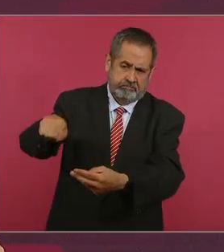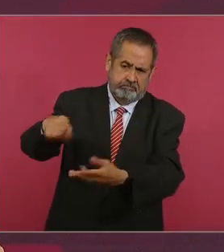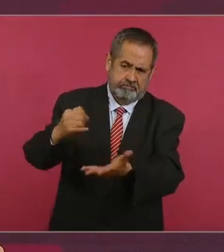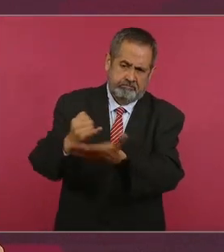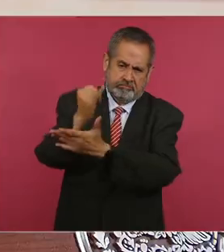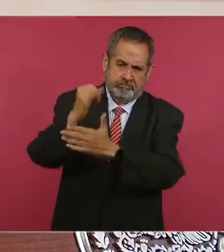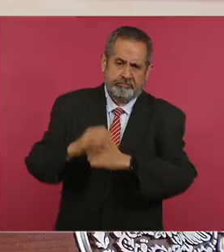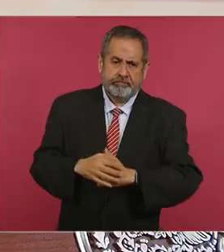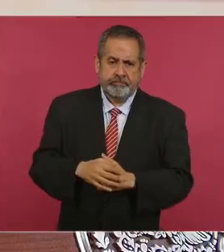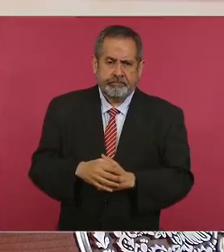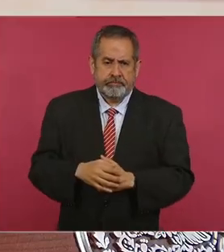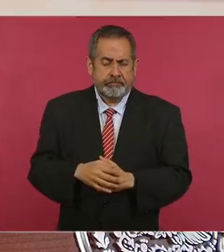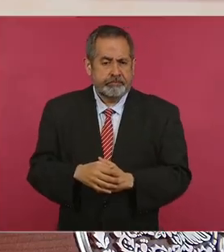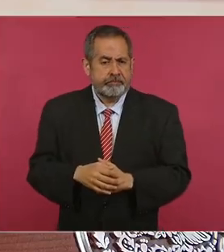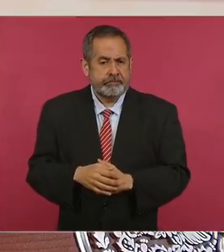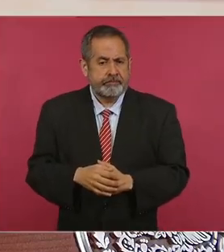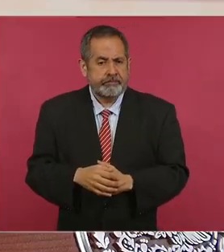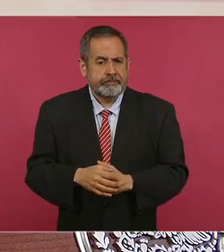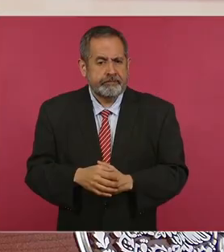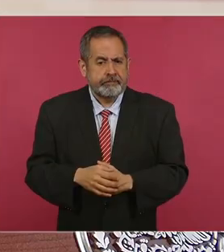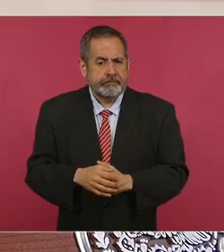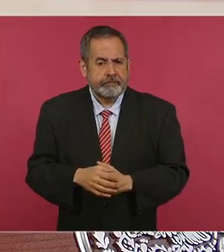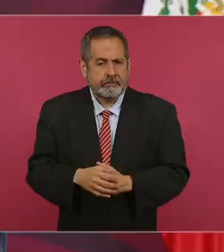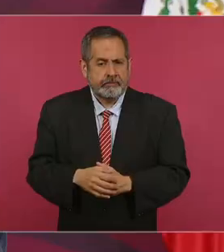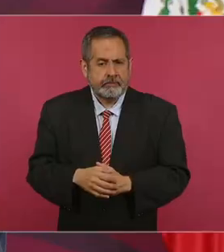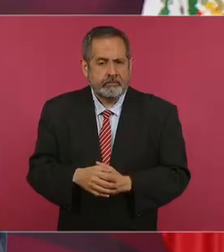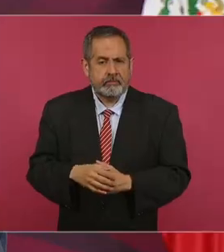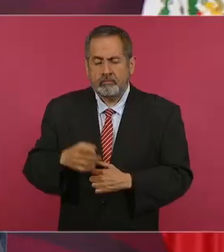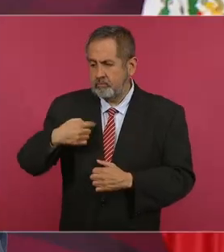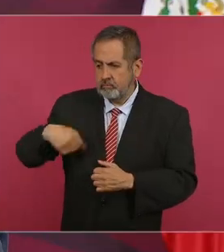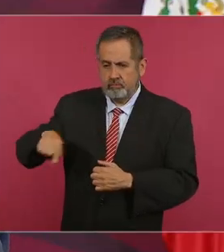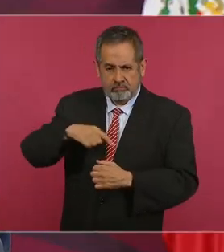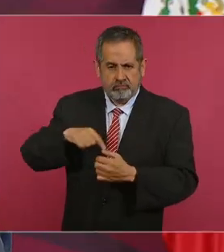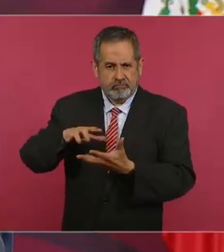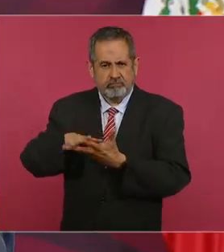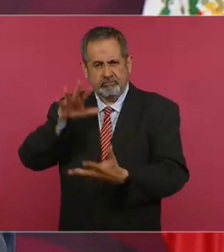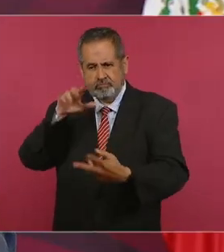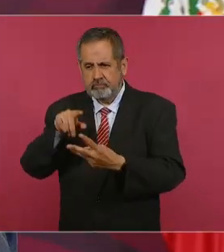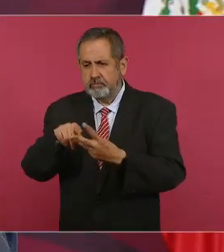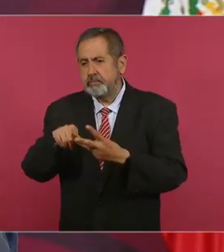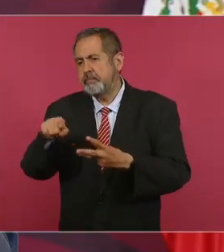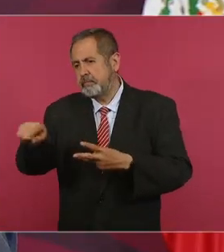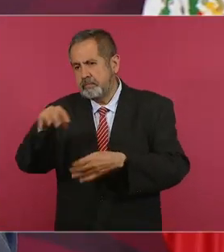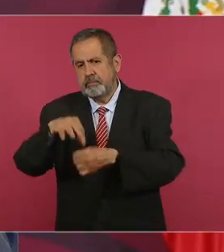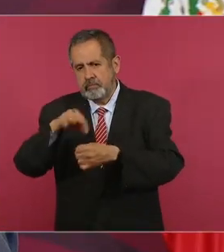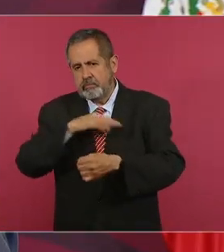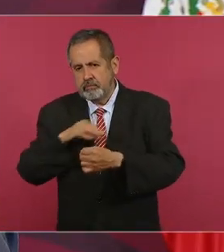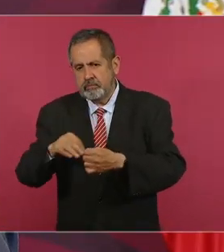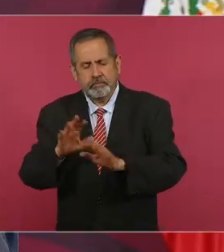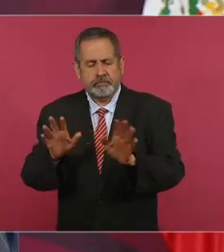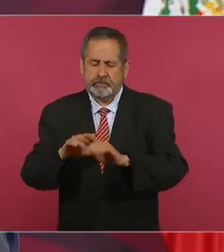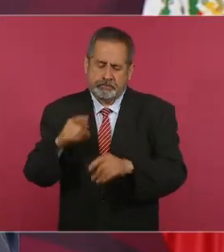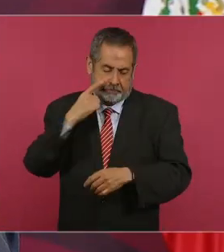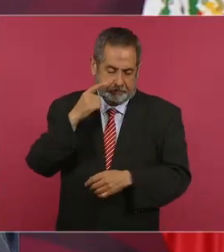cuando tenemos en nuestro movimiento mayoría, ellos deciden.